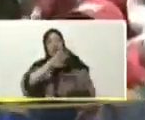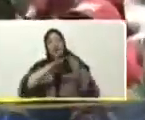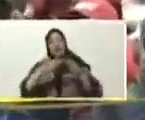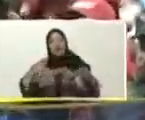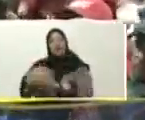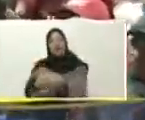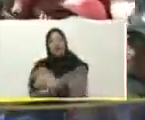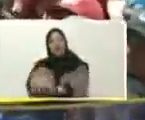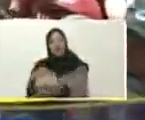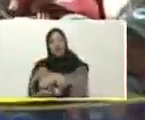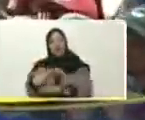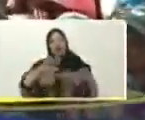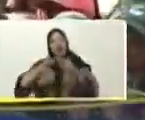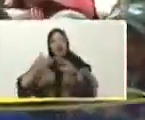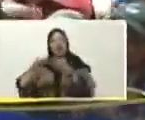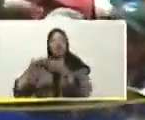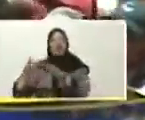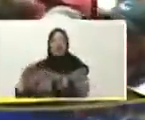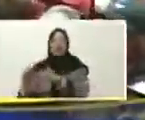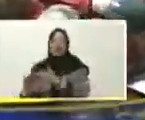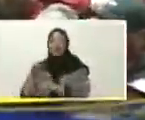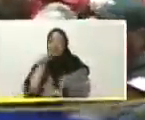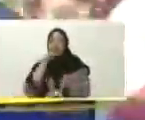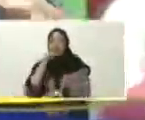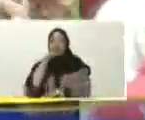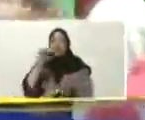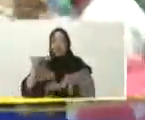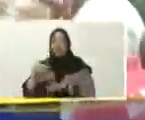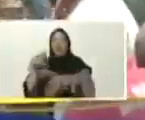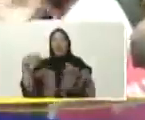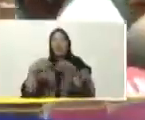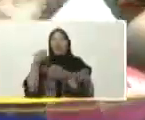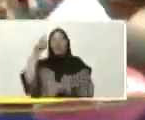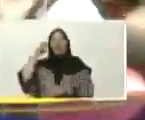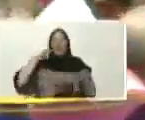calle, comunidad y VCH.